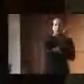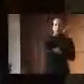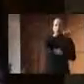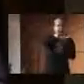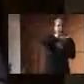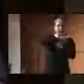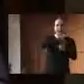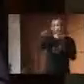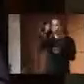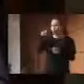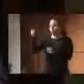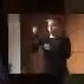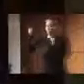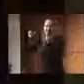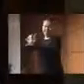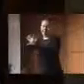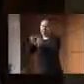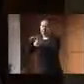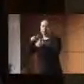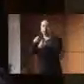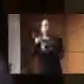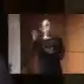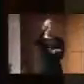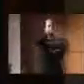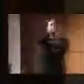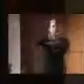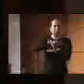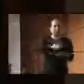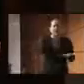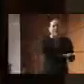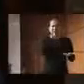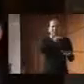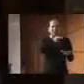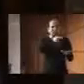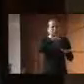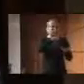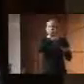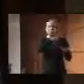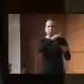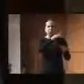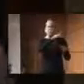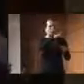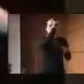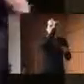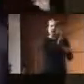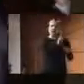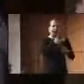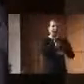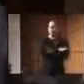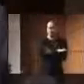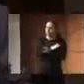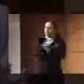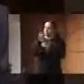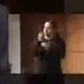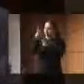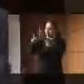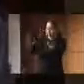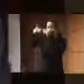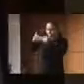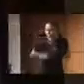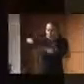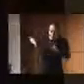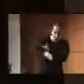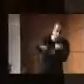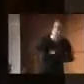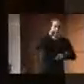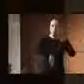a raíz de la guerra, y vuelven a sus municipios y se encuentran con municipios que no están preparados, que no pueden entrar en el ayuntamiento, no pueden